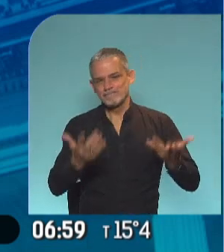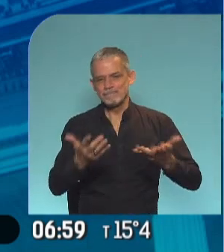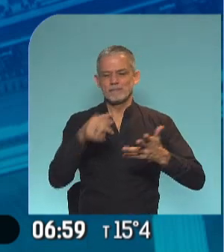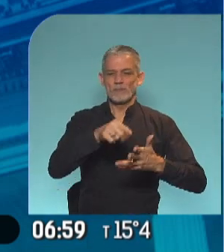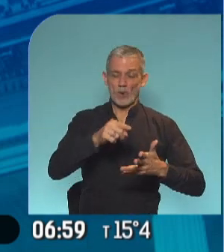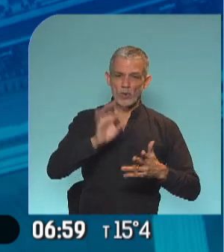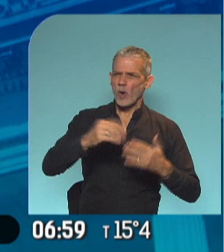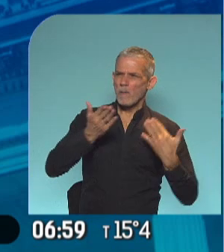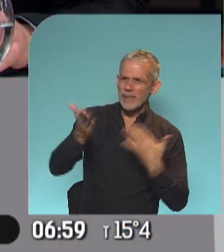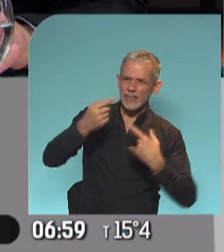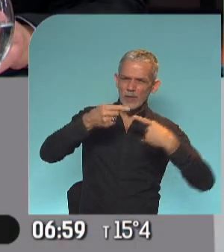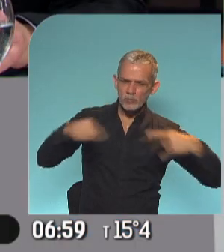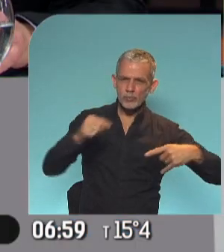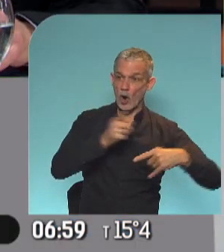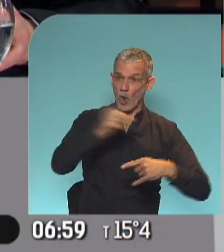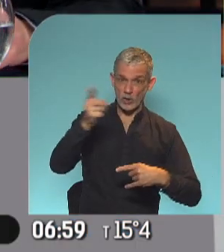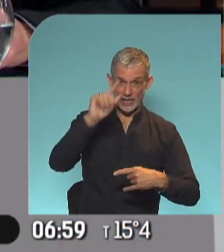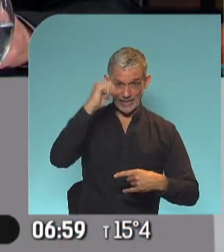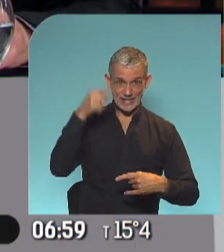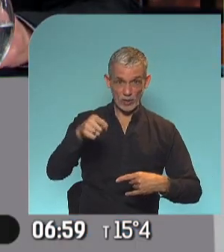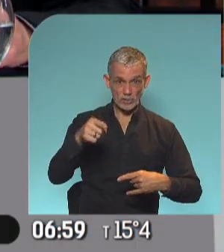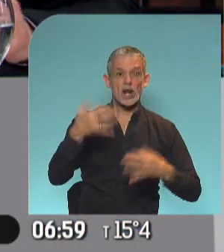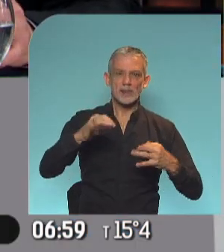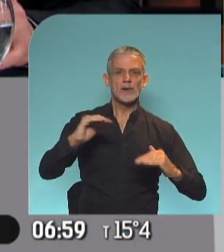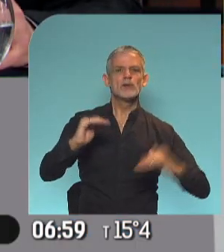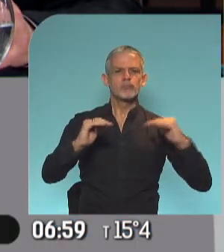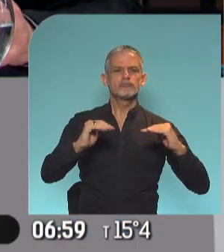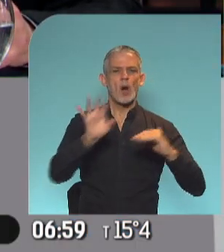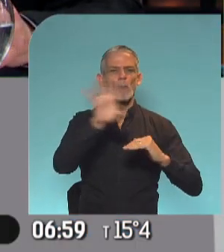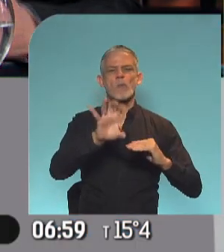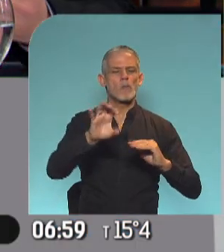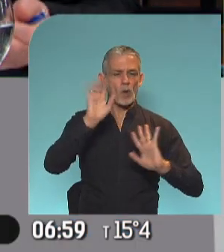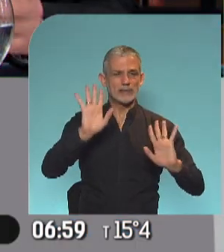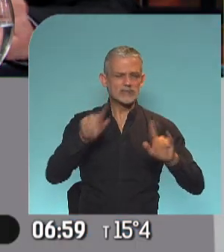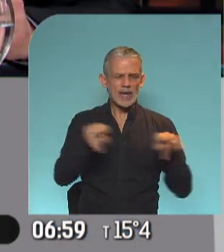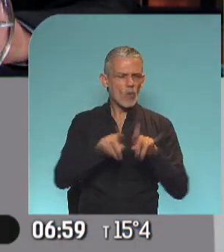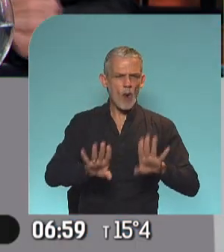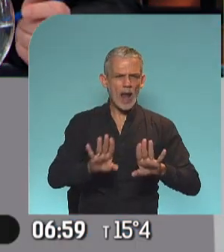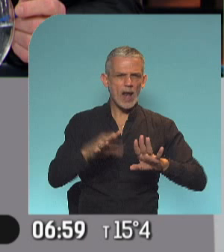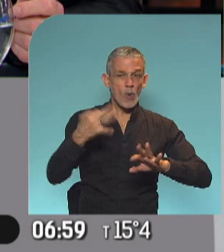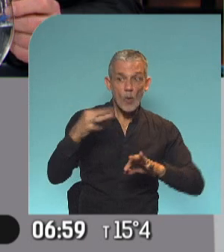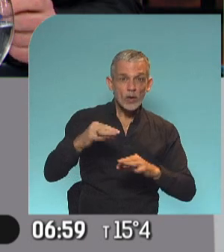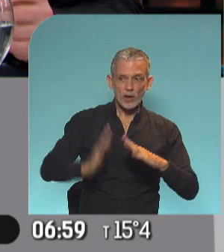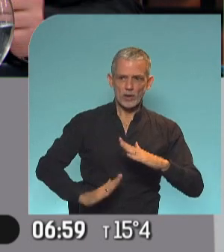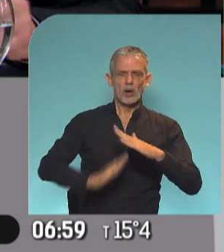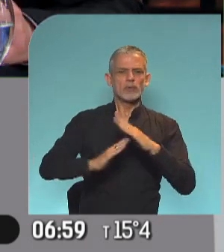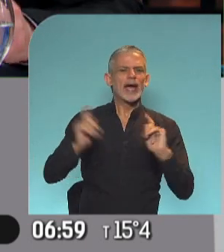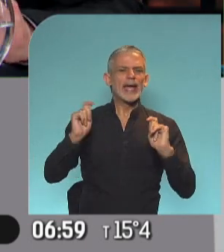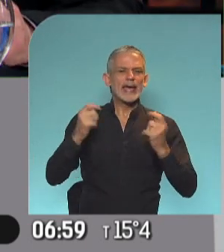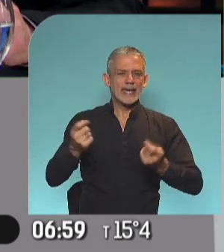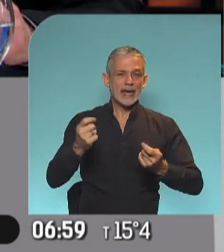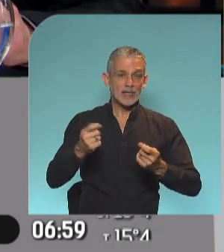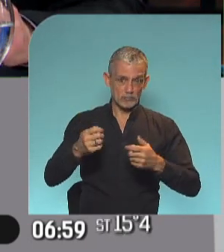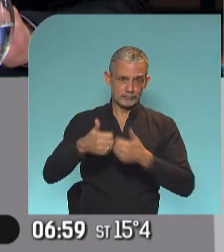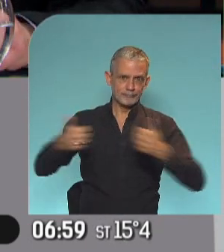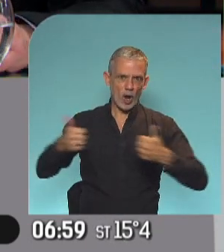cuando demanda contra el Estado Nacional hay que equipararlo. En consecuencia, el único tribunal que va a intervenir en esta historia es la